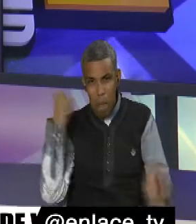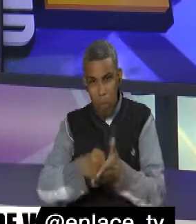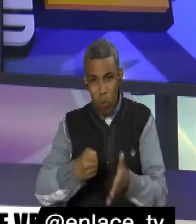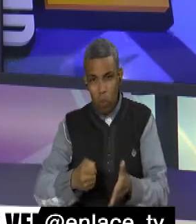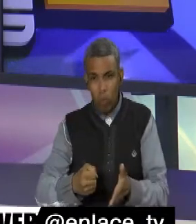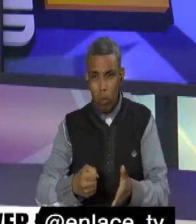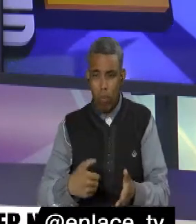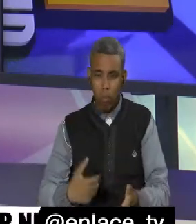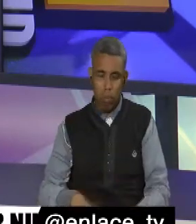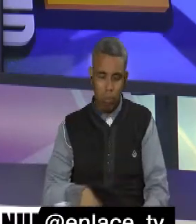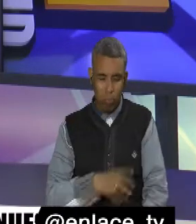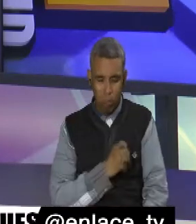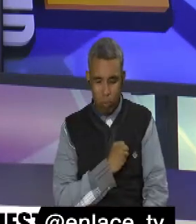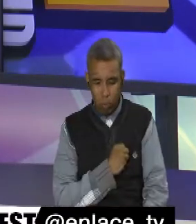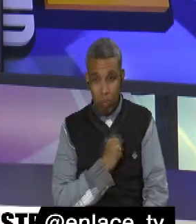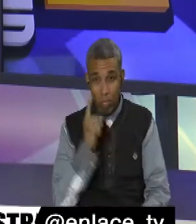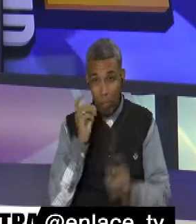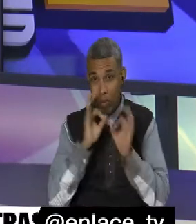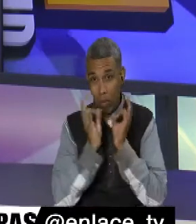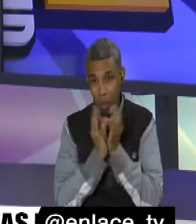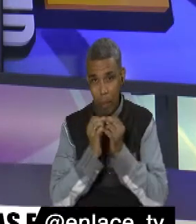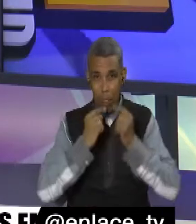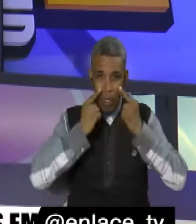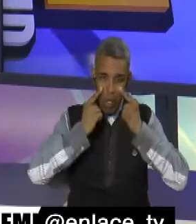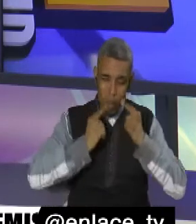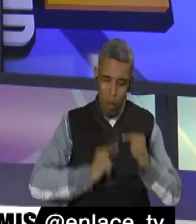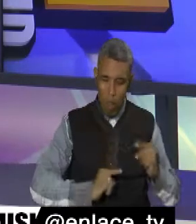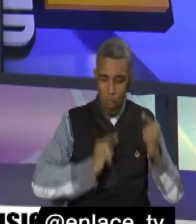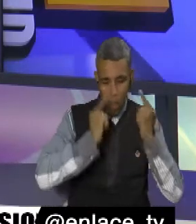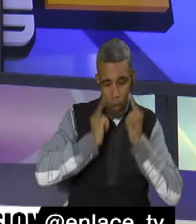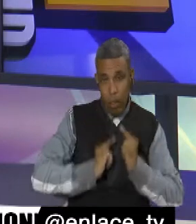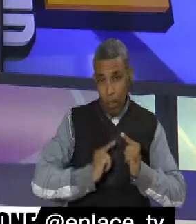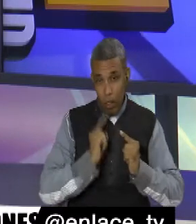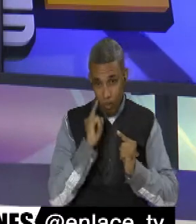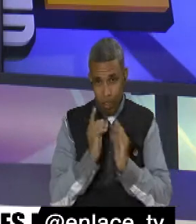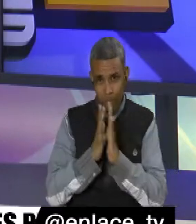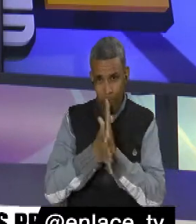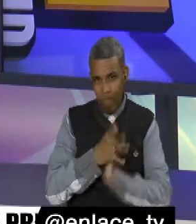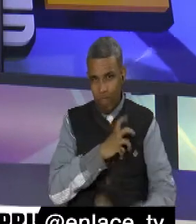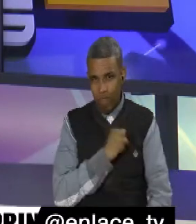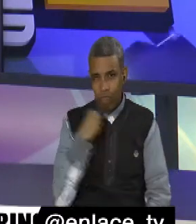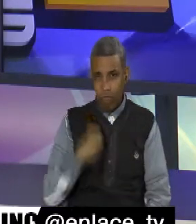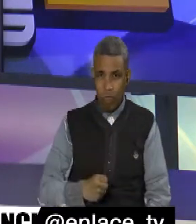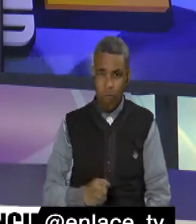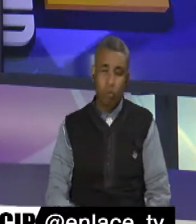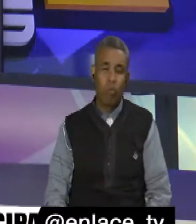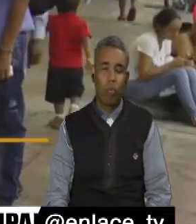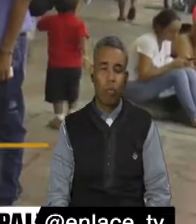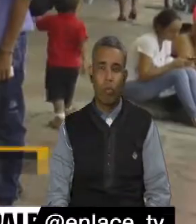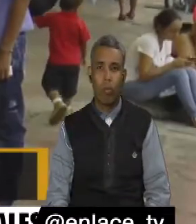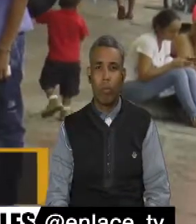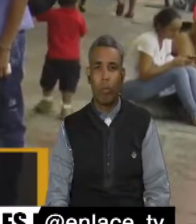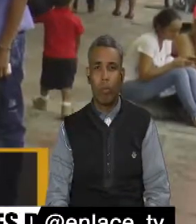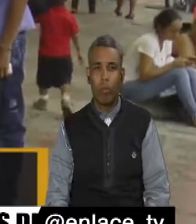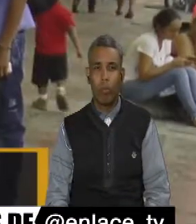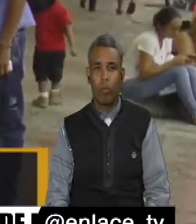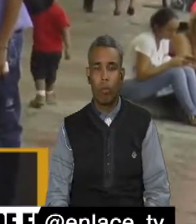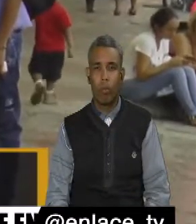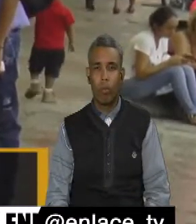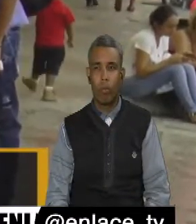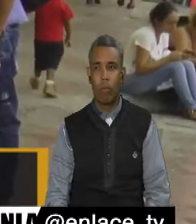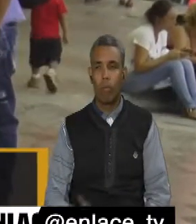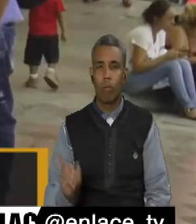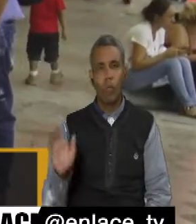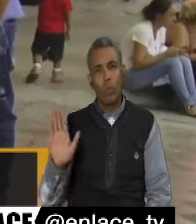sus integrantes murió en el trágico accidente y otro permanece grave en la clínica Magdalena. Esta familia procedente de